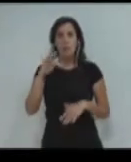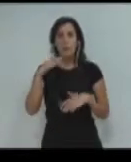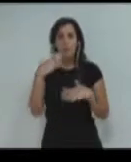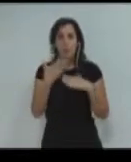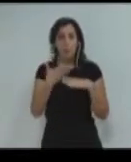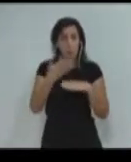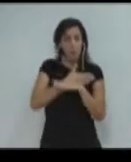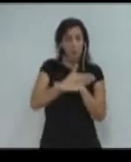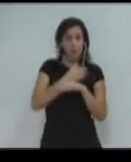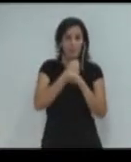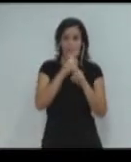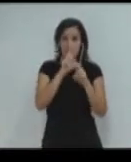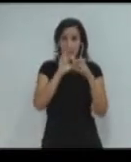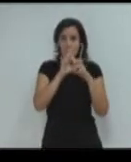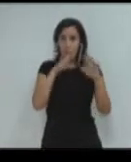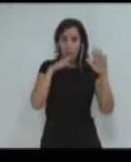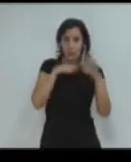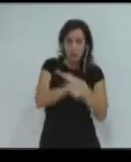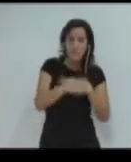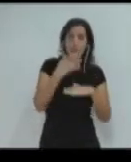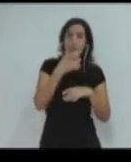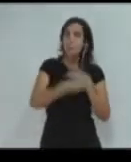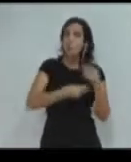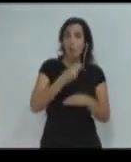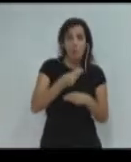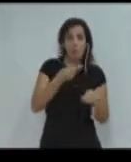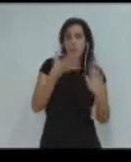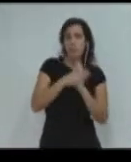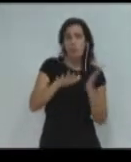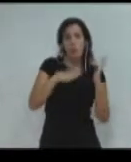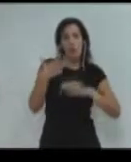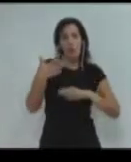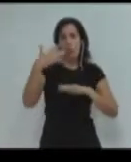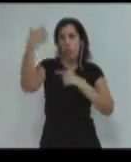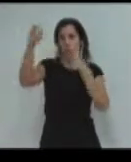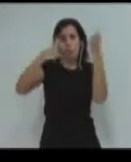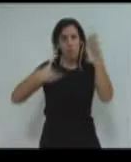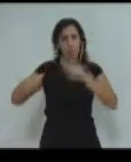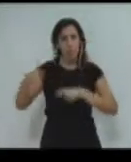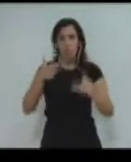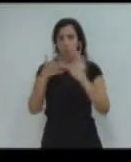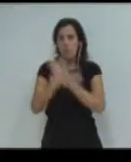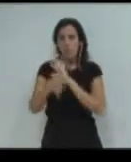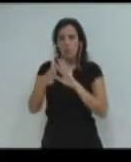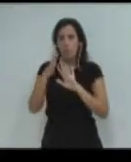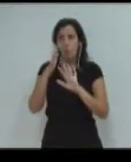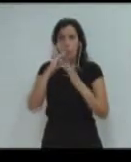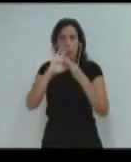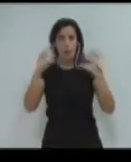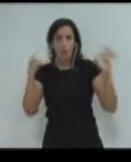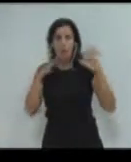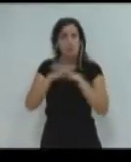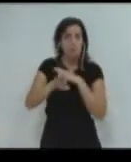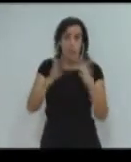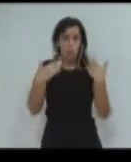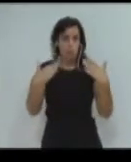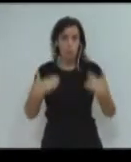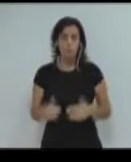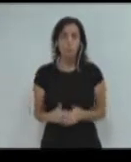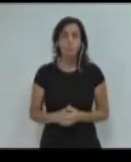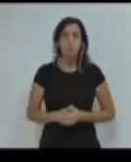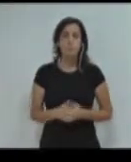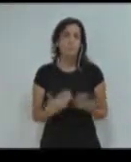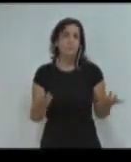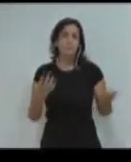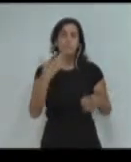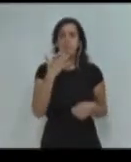previo trabajo de accesibilidad, sale totalmente deslavazado, no hay ningún sentido de accesibilidad ahí. Sí. Es decir, por ejemplo,